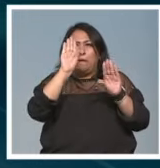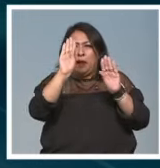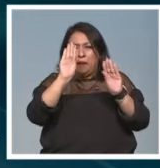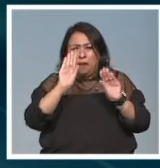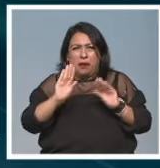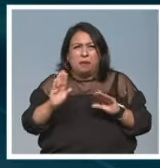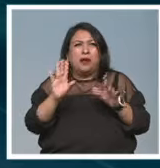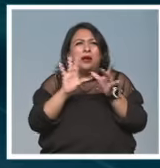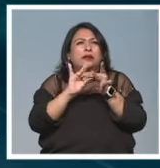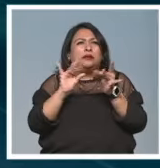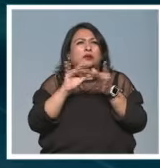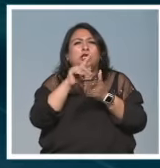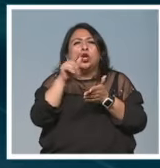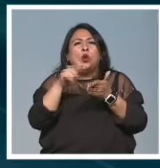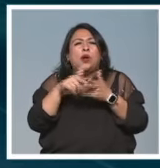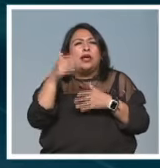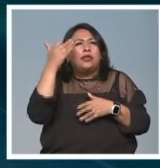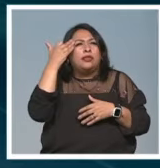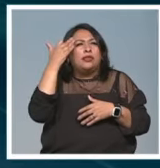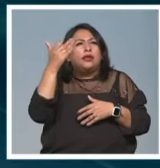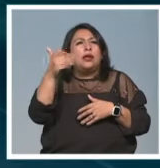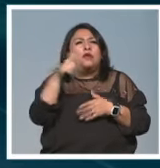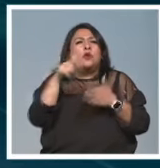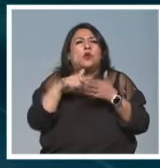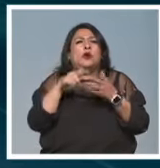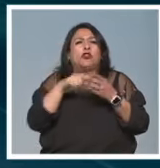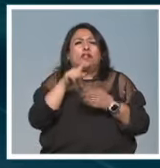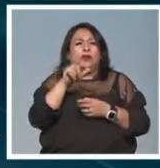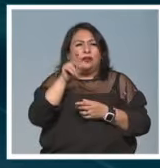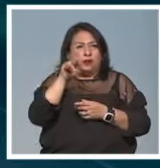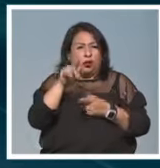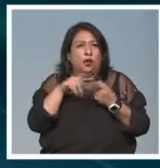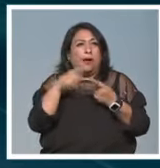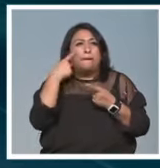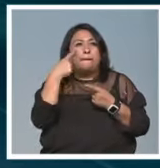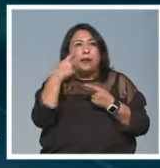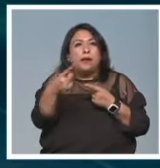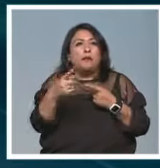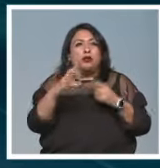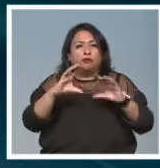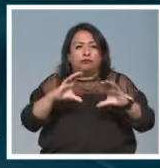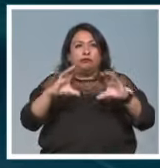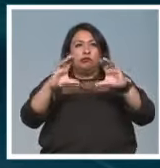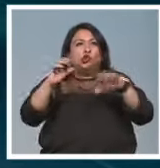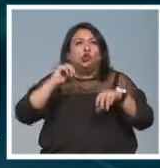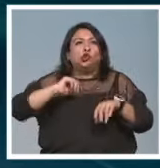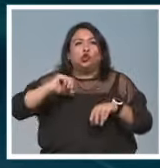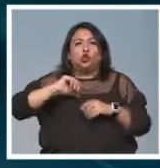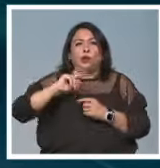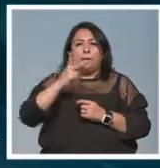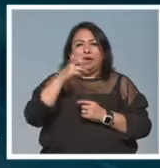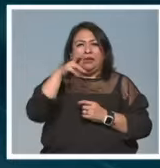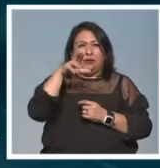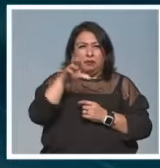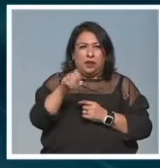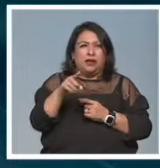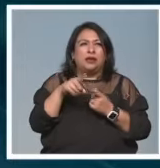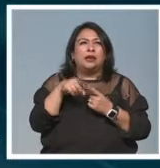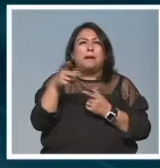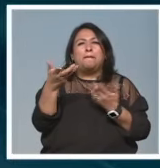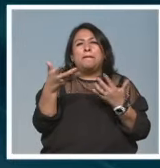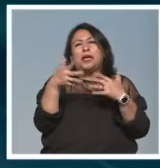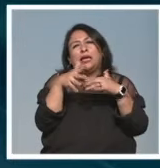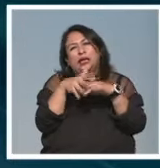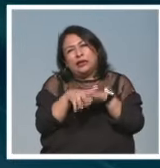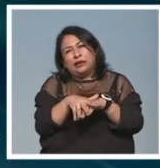habla del espacio y el tiempo en la religión zapoteca. Vemos ahí estructuras prehispánicas, sería esta